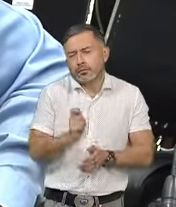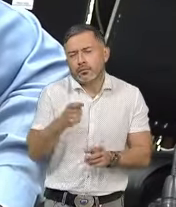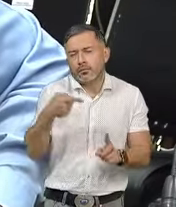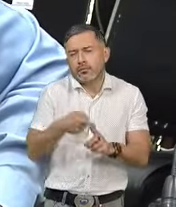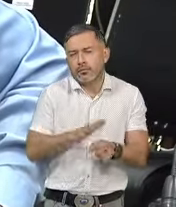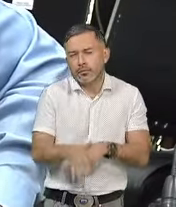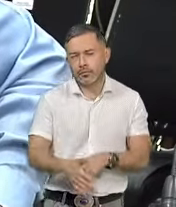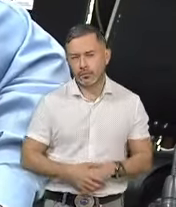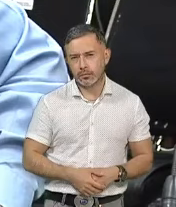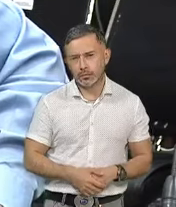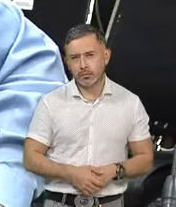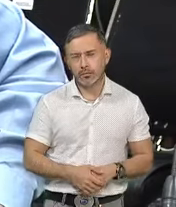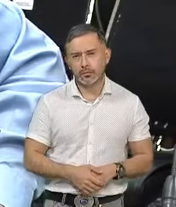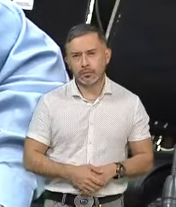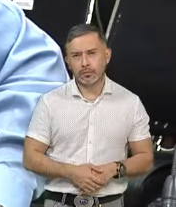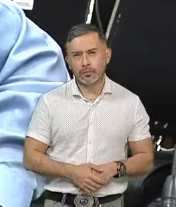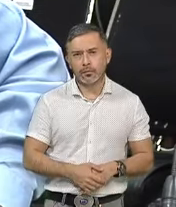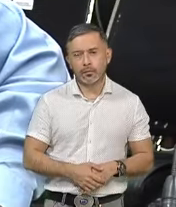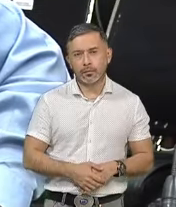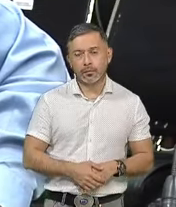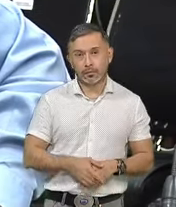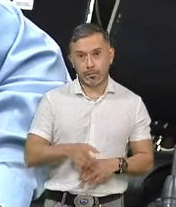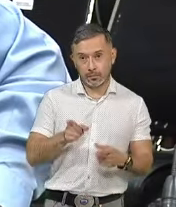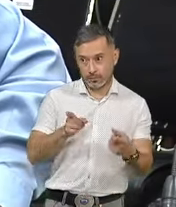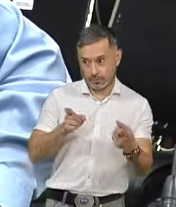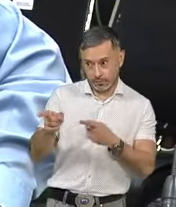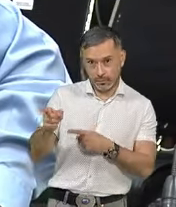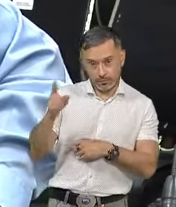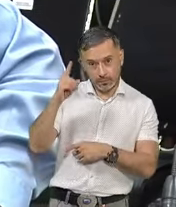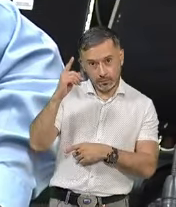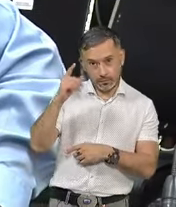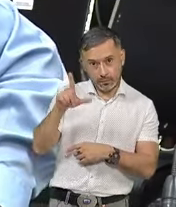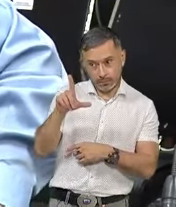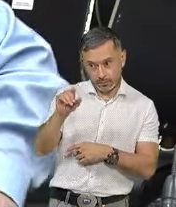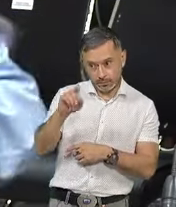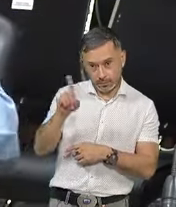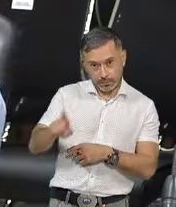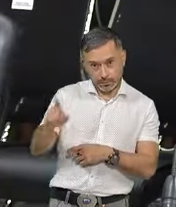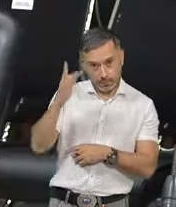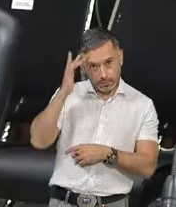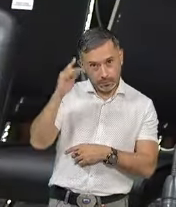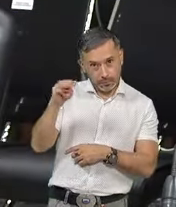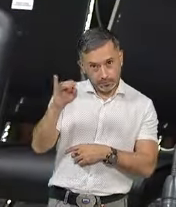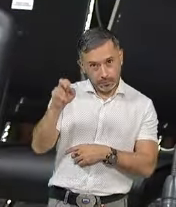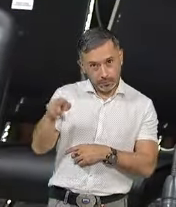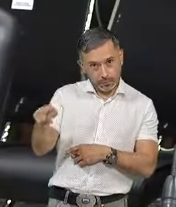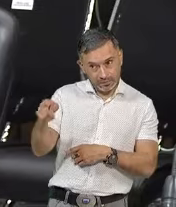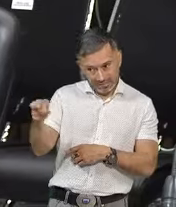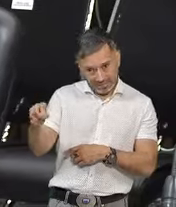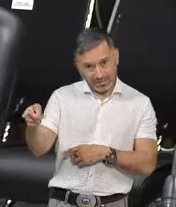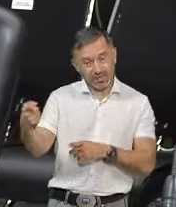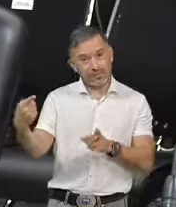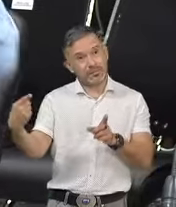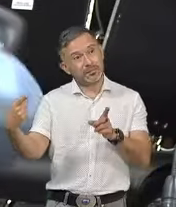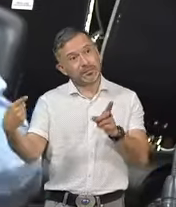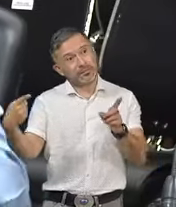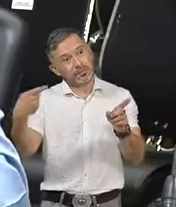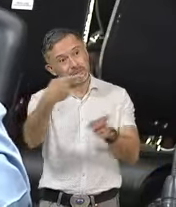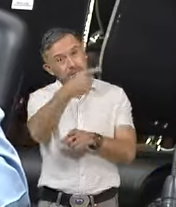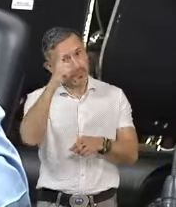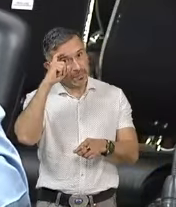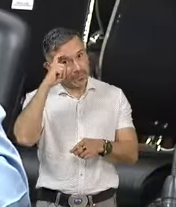ese critican a López San Martín porque criticó a López